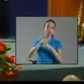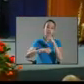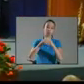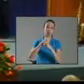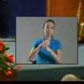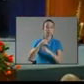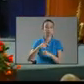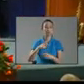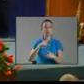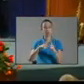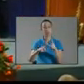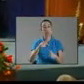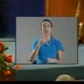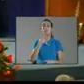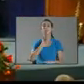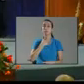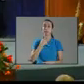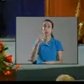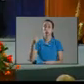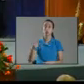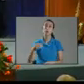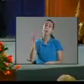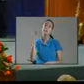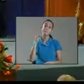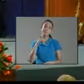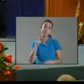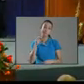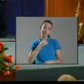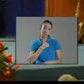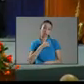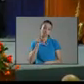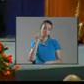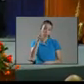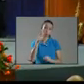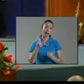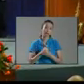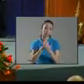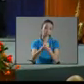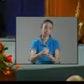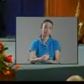Pero hoy día están diciendo, no viene.